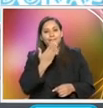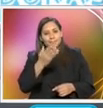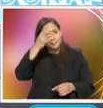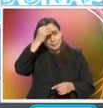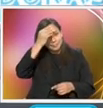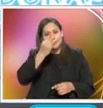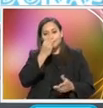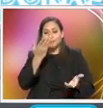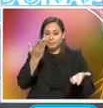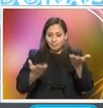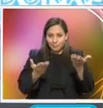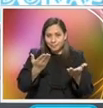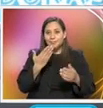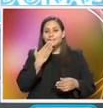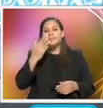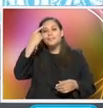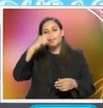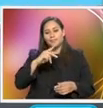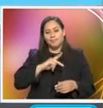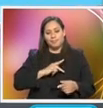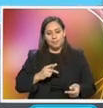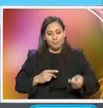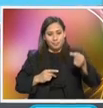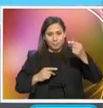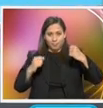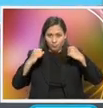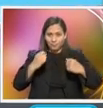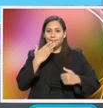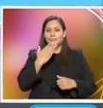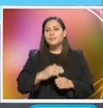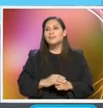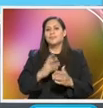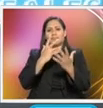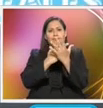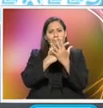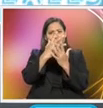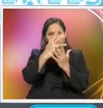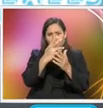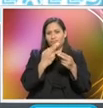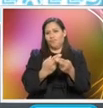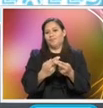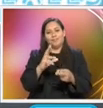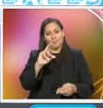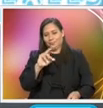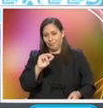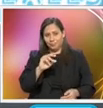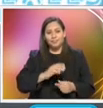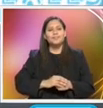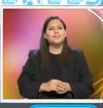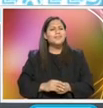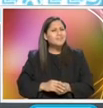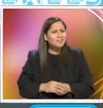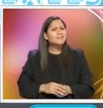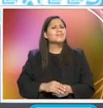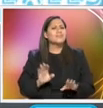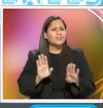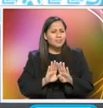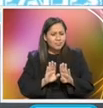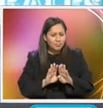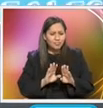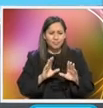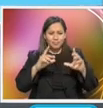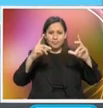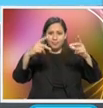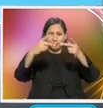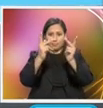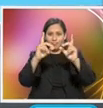justa proporción para poder tener un buen desarrollo. Digamos que no hay que excederse, ¿no? No hay que excederse. ¿Cómo logran integrar